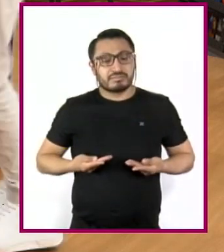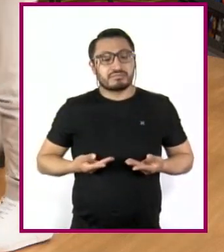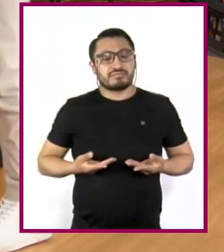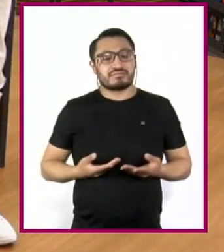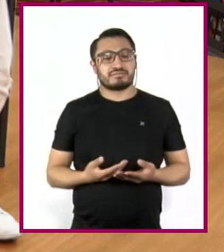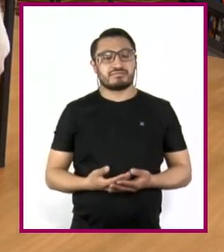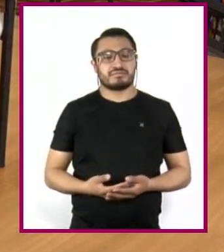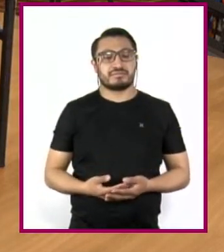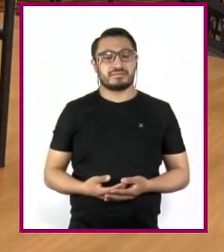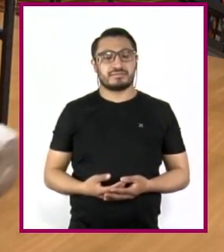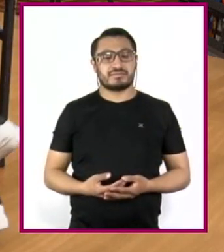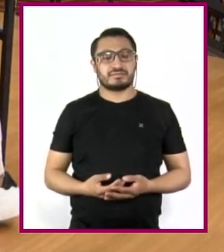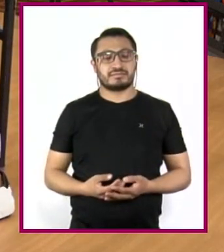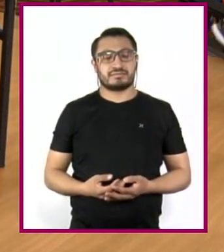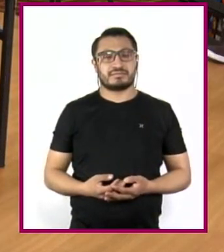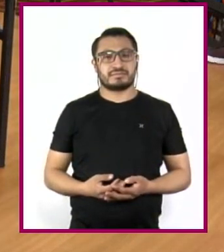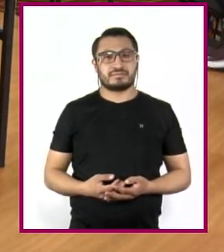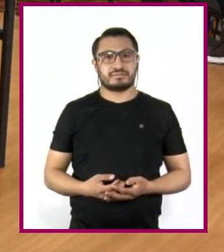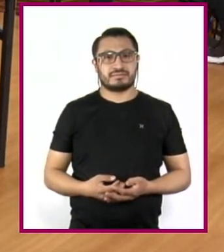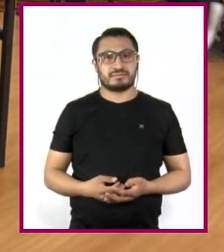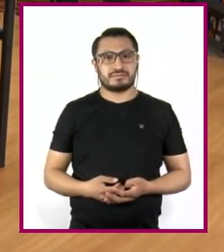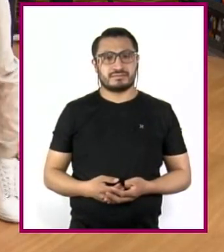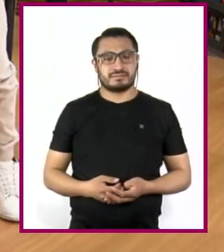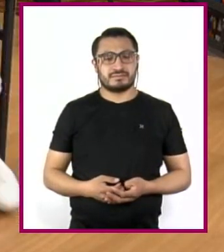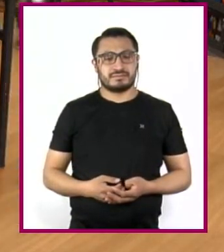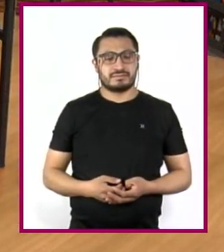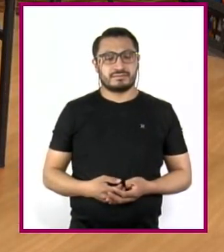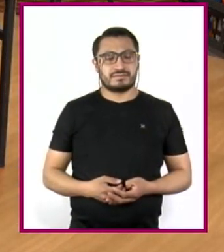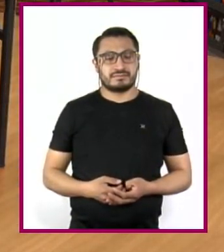sí. Oh, sí. Oh, sí.